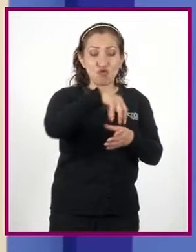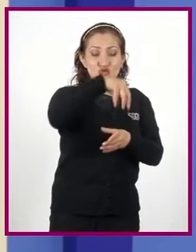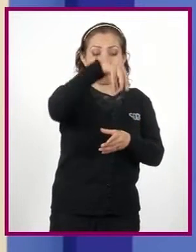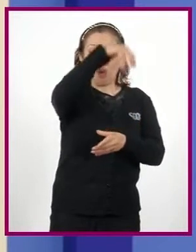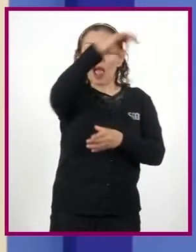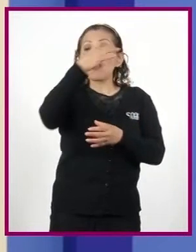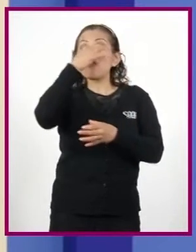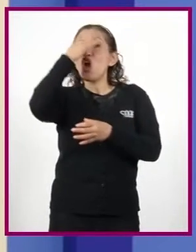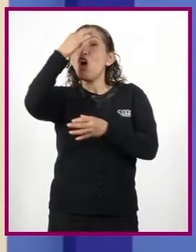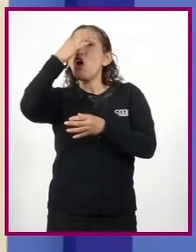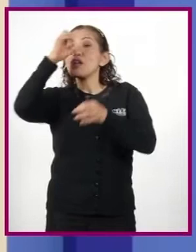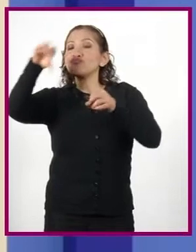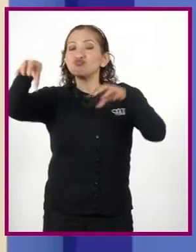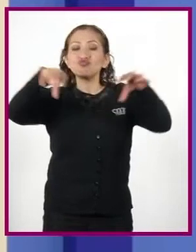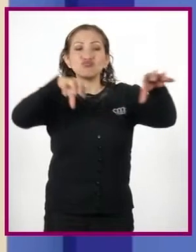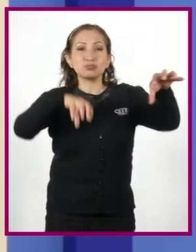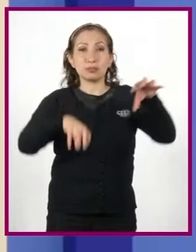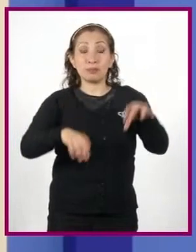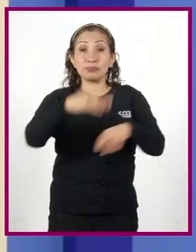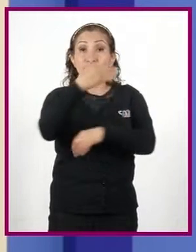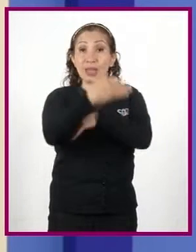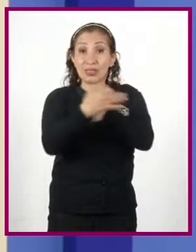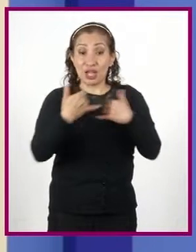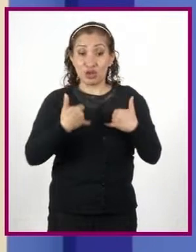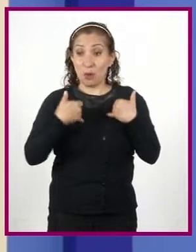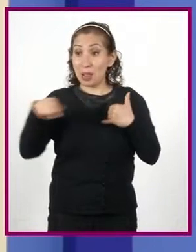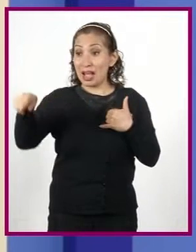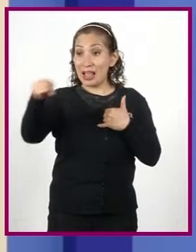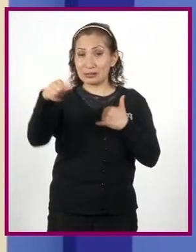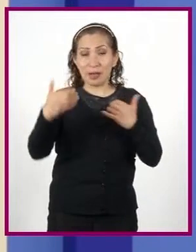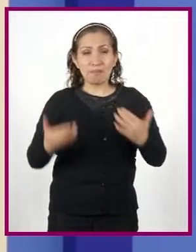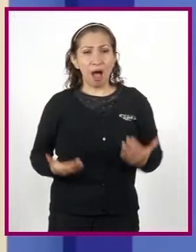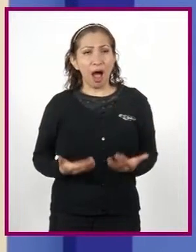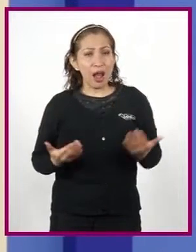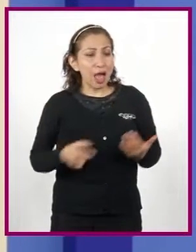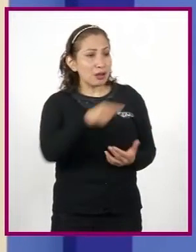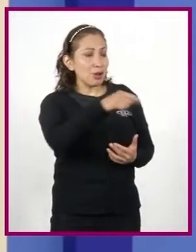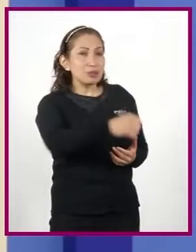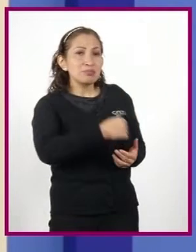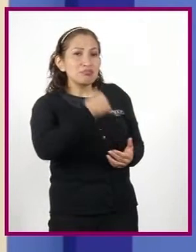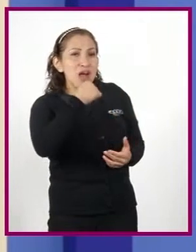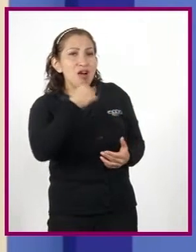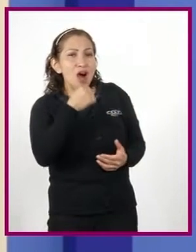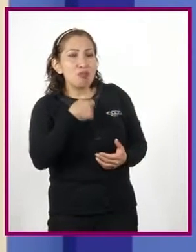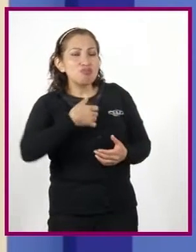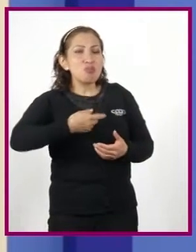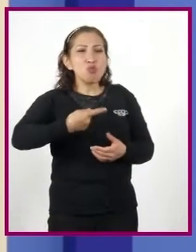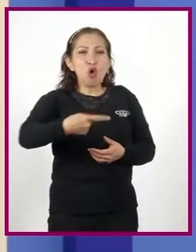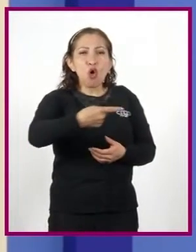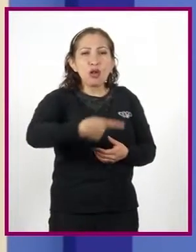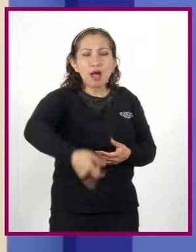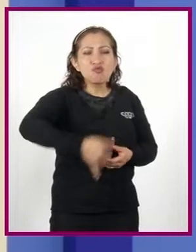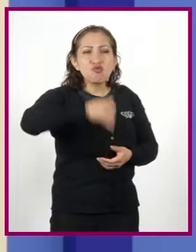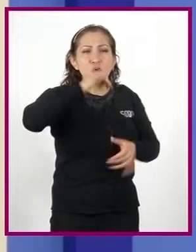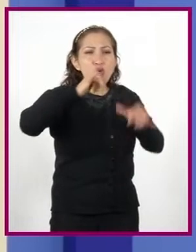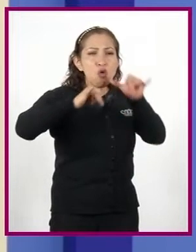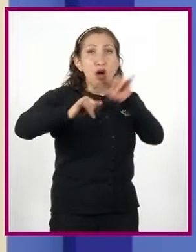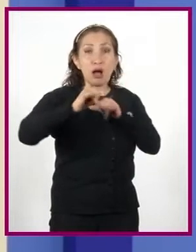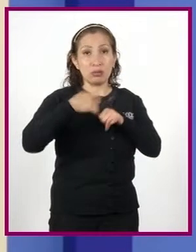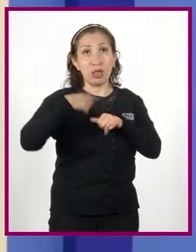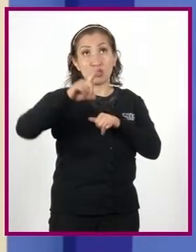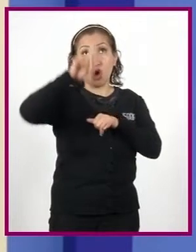flores. Mientras, los jóvenes bailaban, los ancianos bebían el pulque, la bebida de los